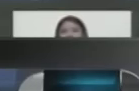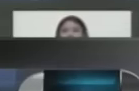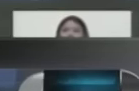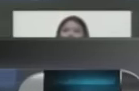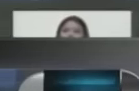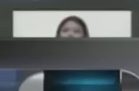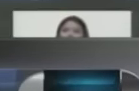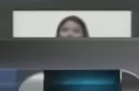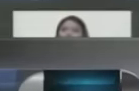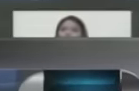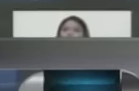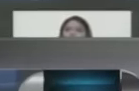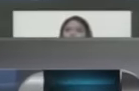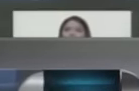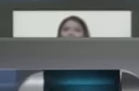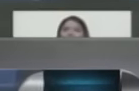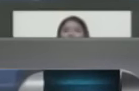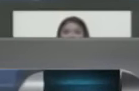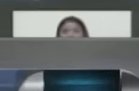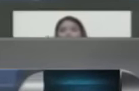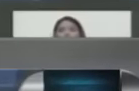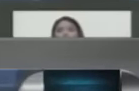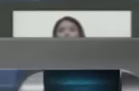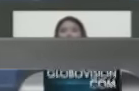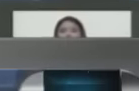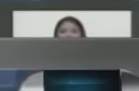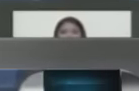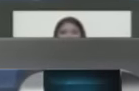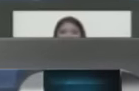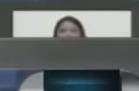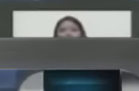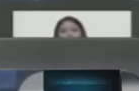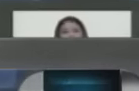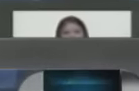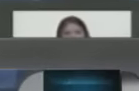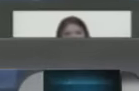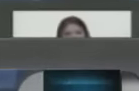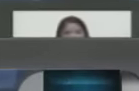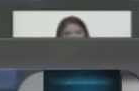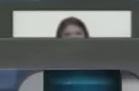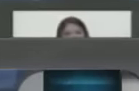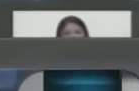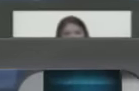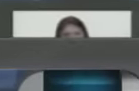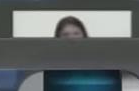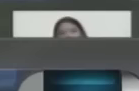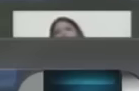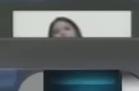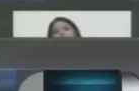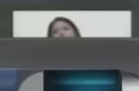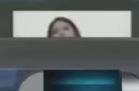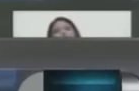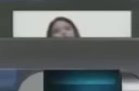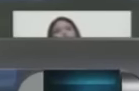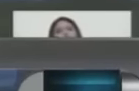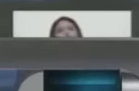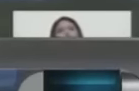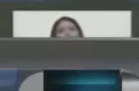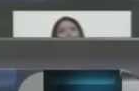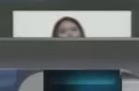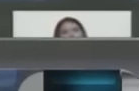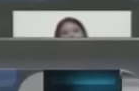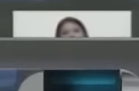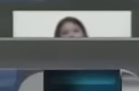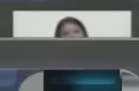En el estado Vargas, 4 detenidos: el supervisor de víveres encargado de la tienda, el supervisor del almacén, el coordinador